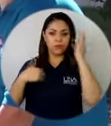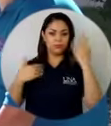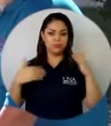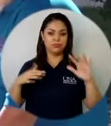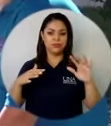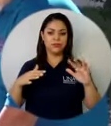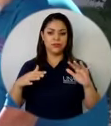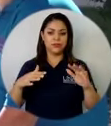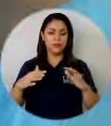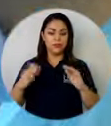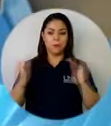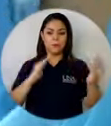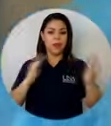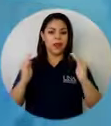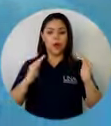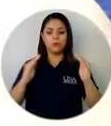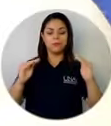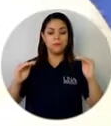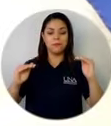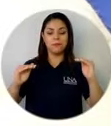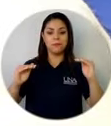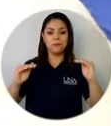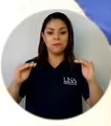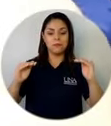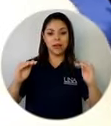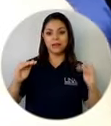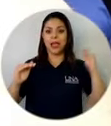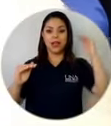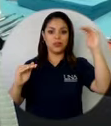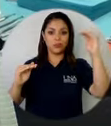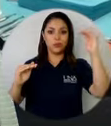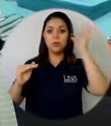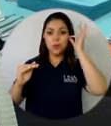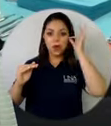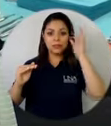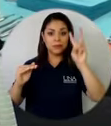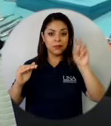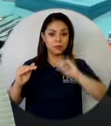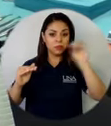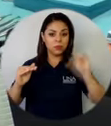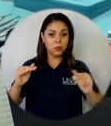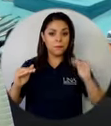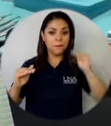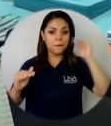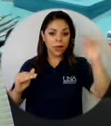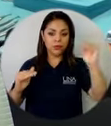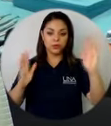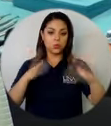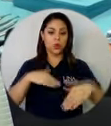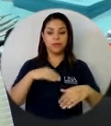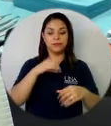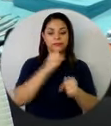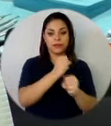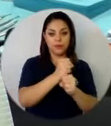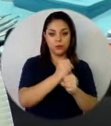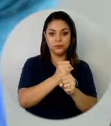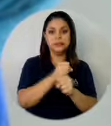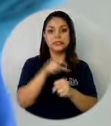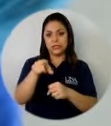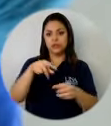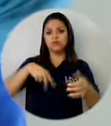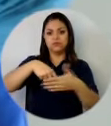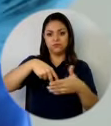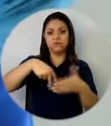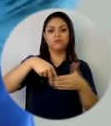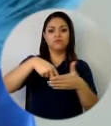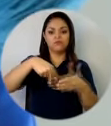altísima de casi 20 puntos porcentuales. Entonces, nosotros decimos que tenemos una triple barrera de acceso al mercado de trabajo. La primera